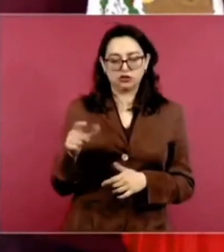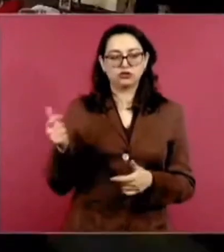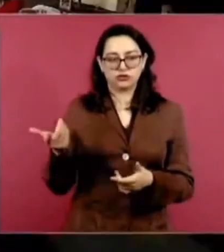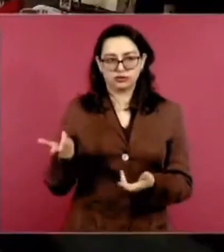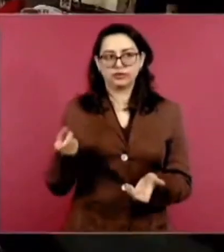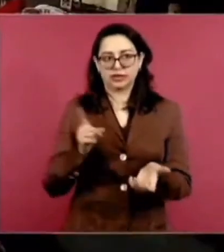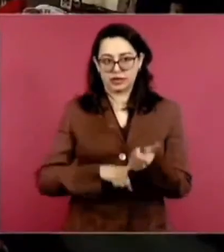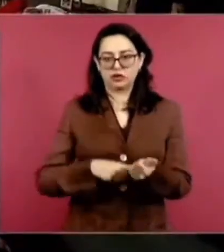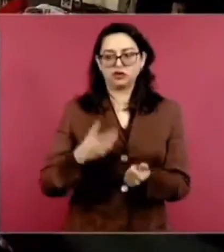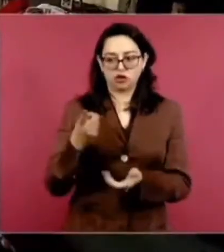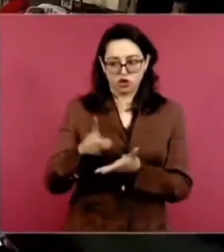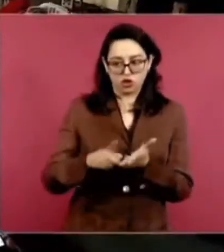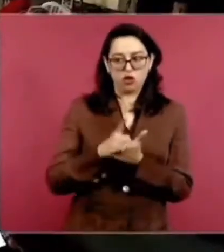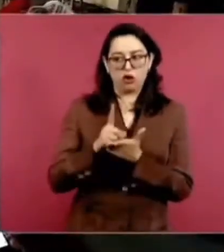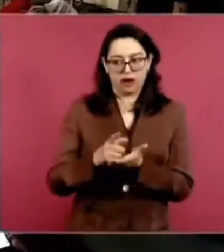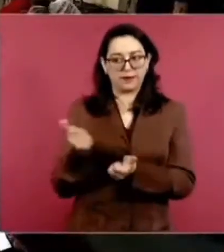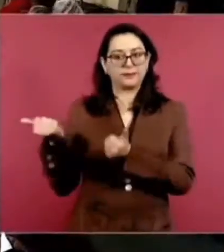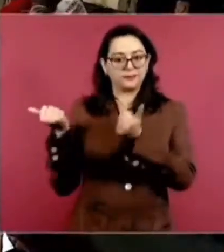lo creía,